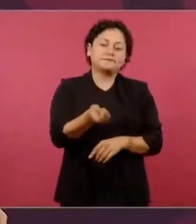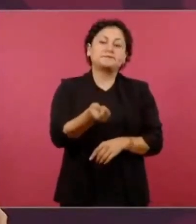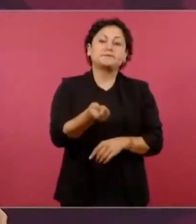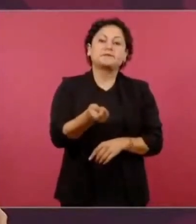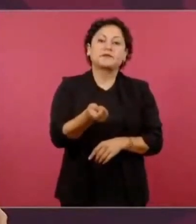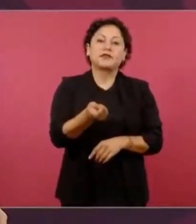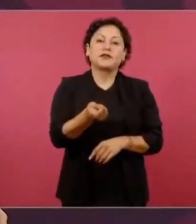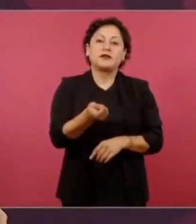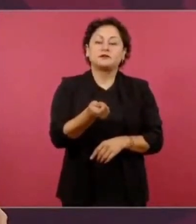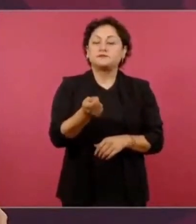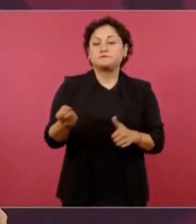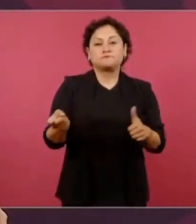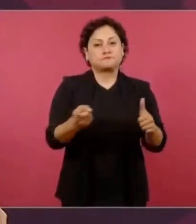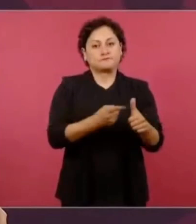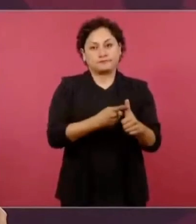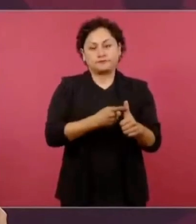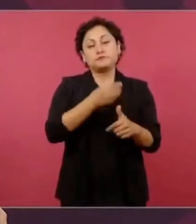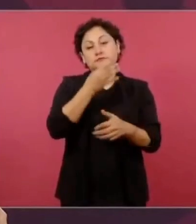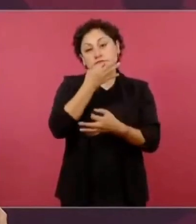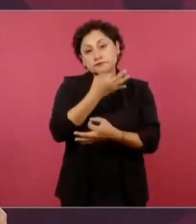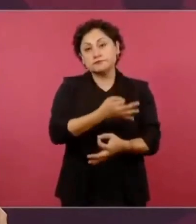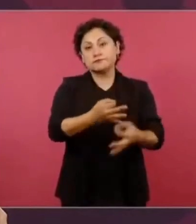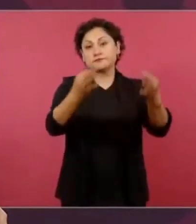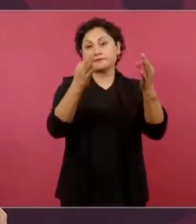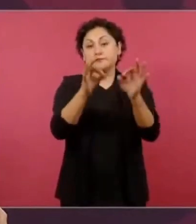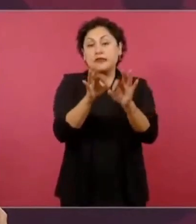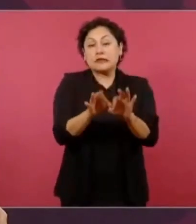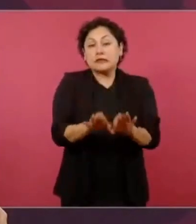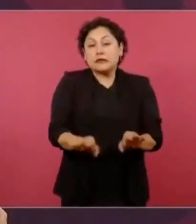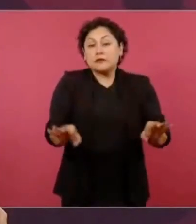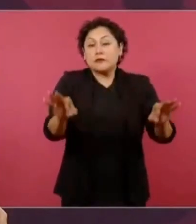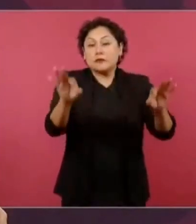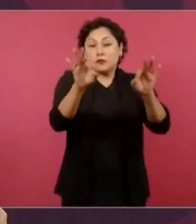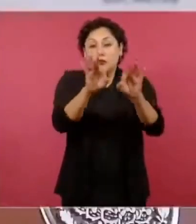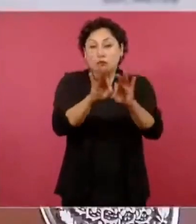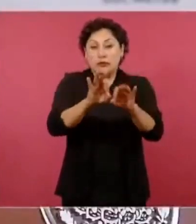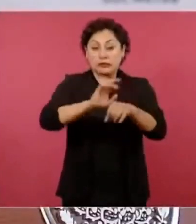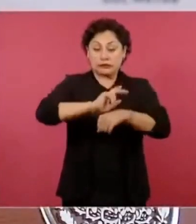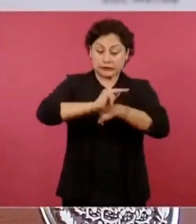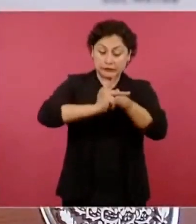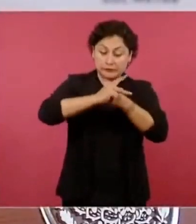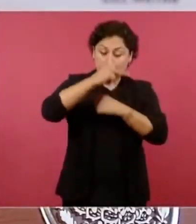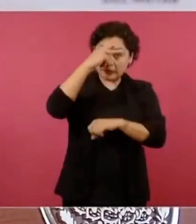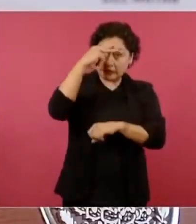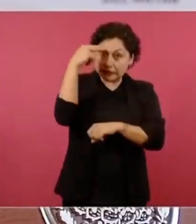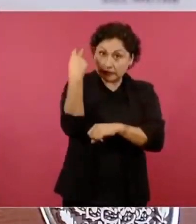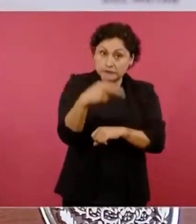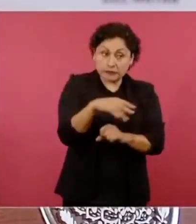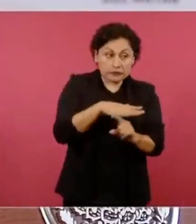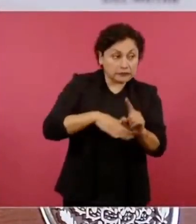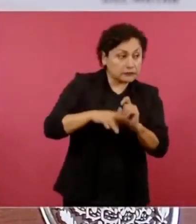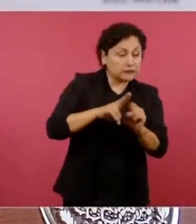pensar que es el patrimonio de las generaciones futuras,